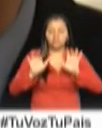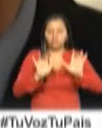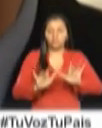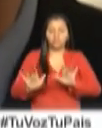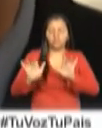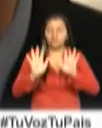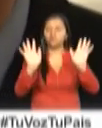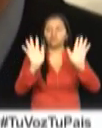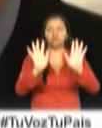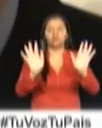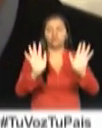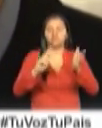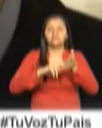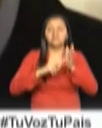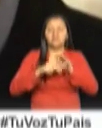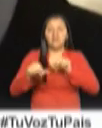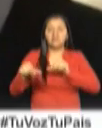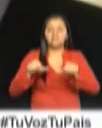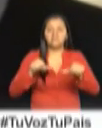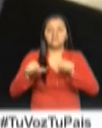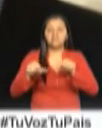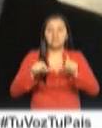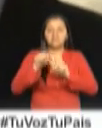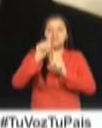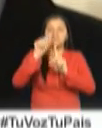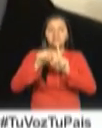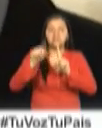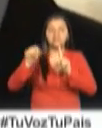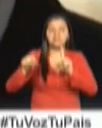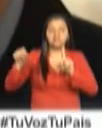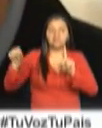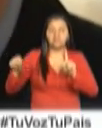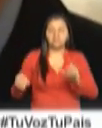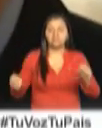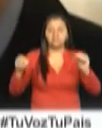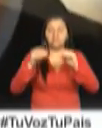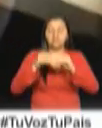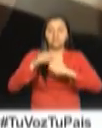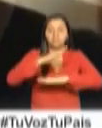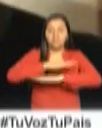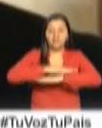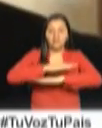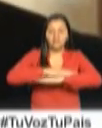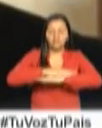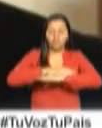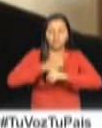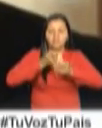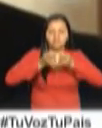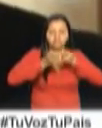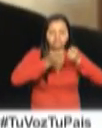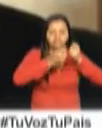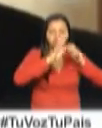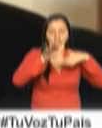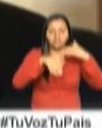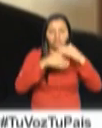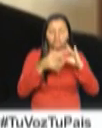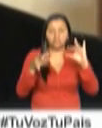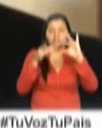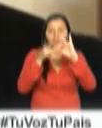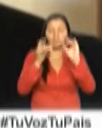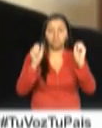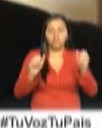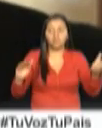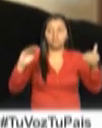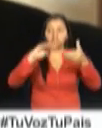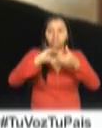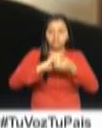estamos hablando de administrar sistemas que tienen que ver con principios de nube, plataformas, infraestructura. Con este tipo de alianzas las podemos aterrizar en el